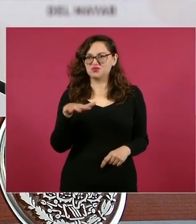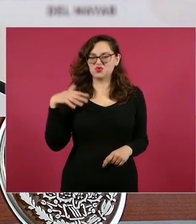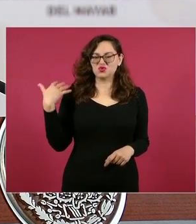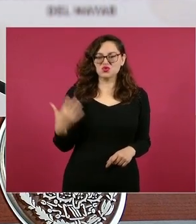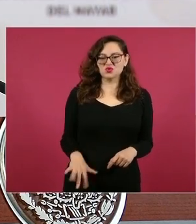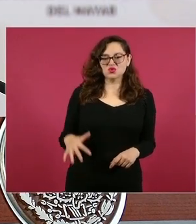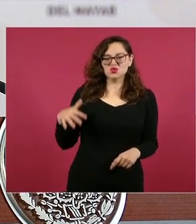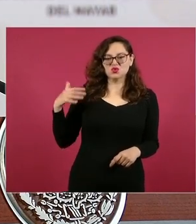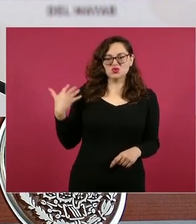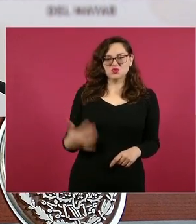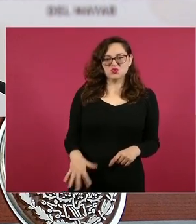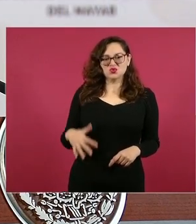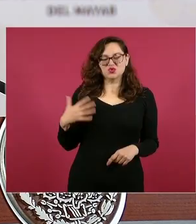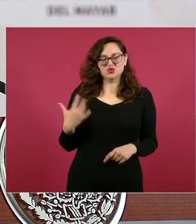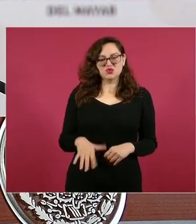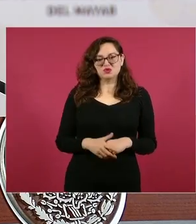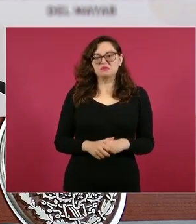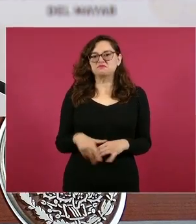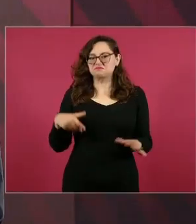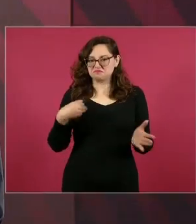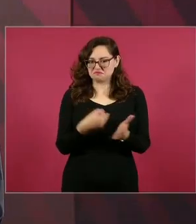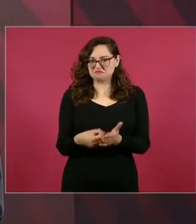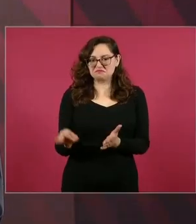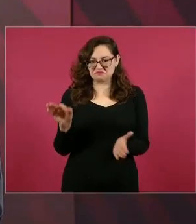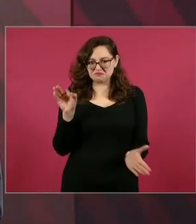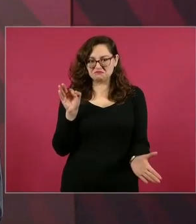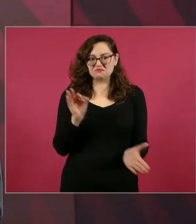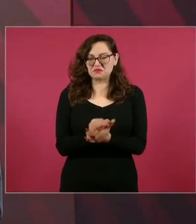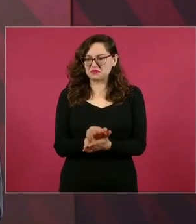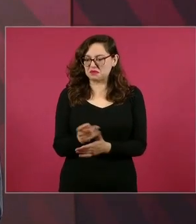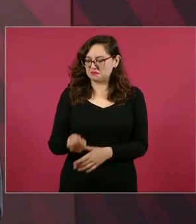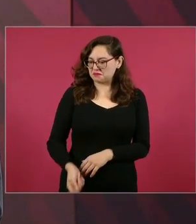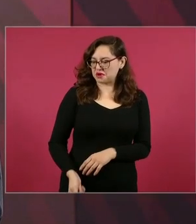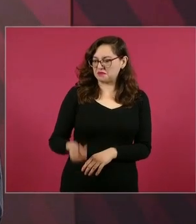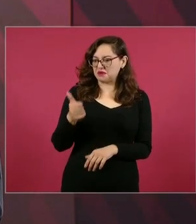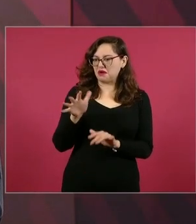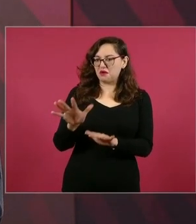porque fue una hazaña esto no